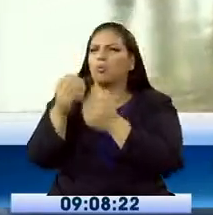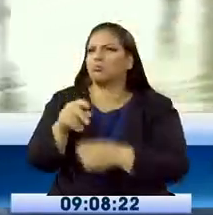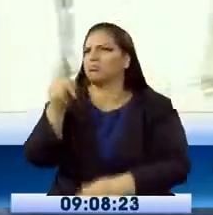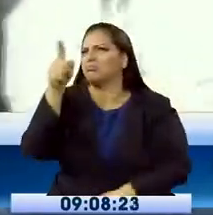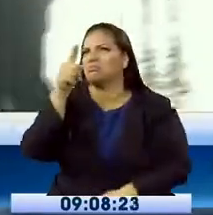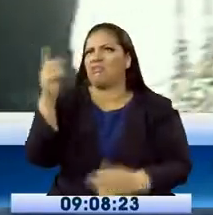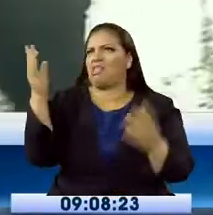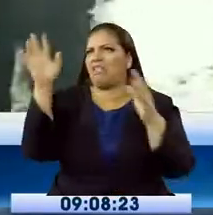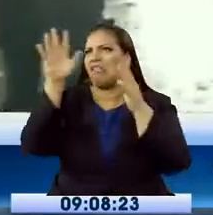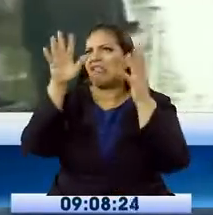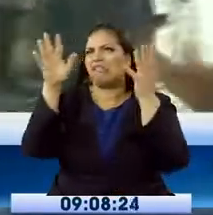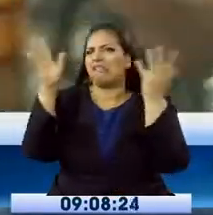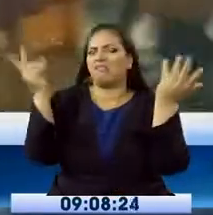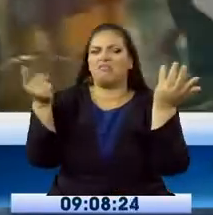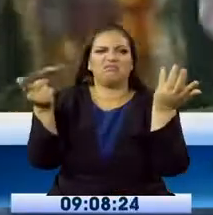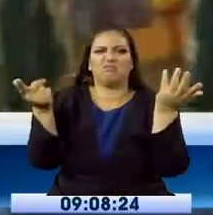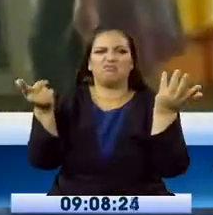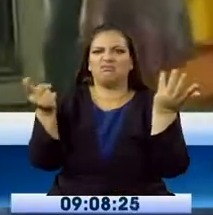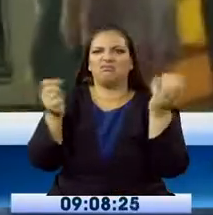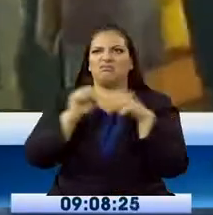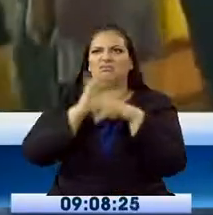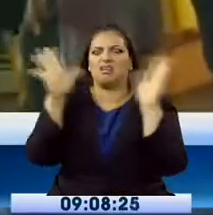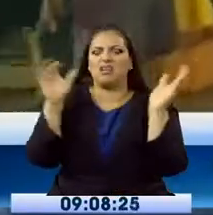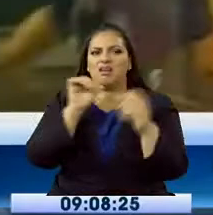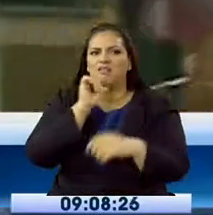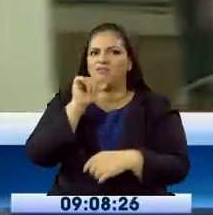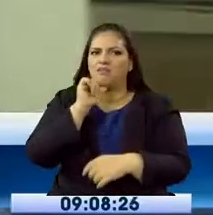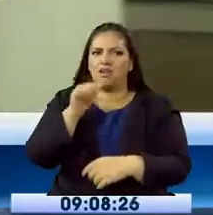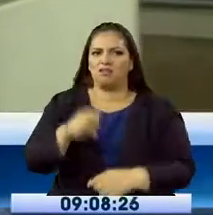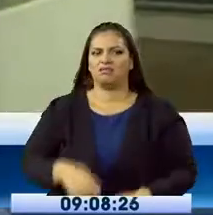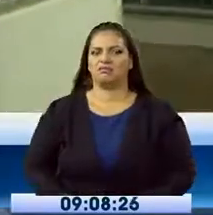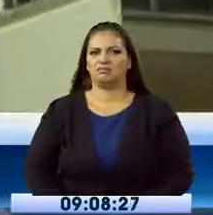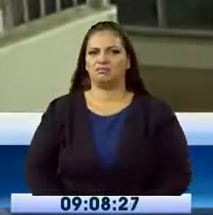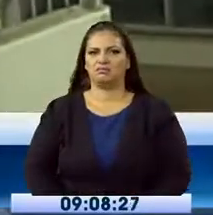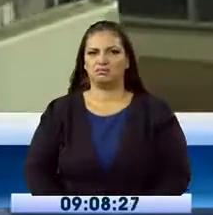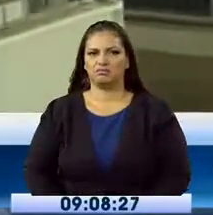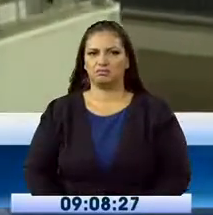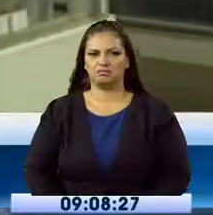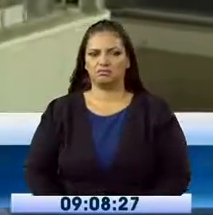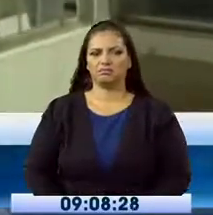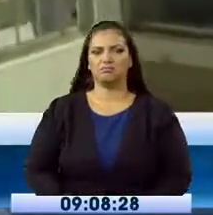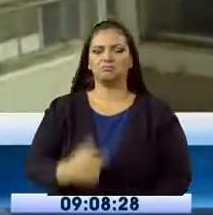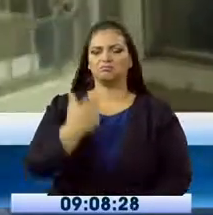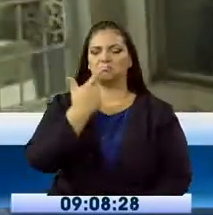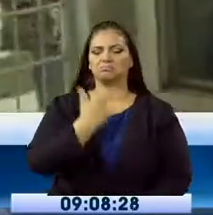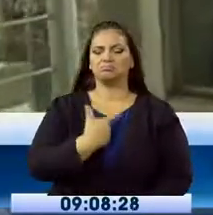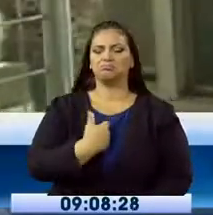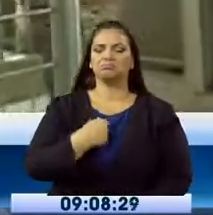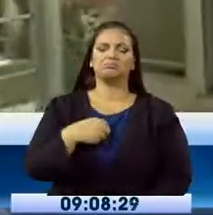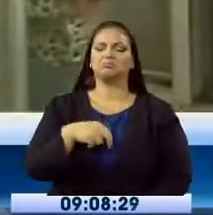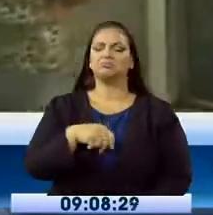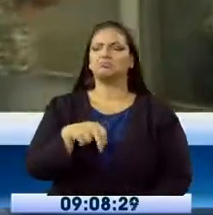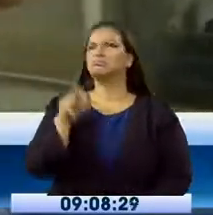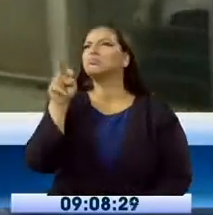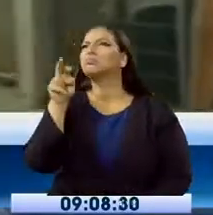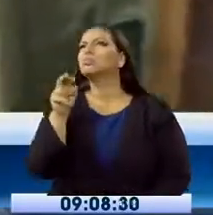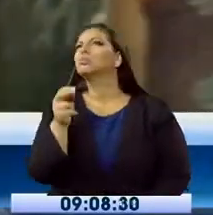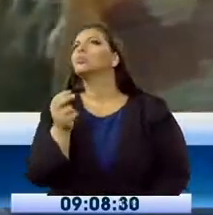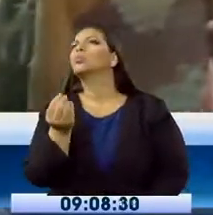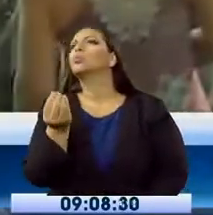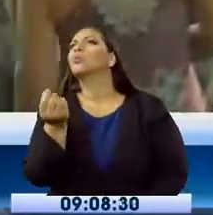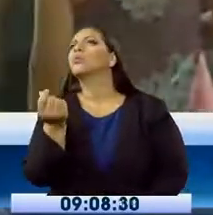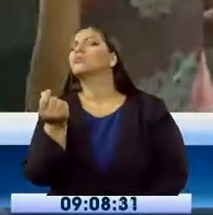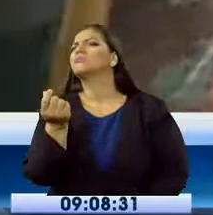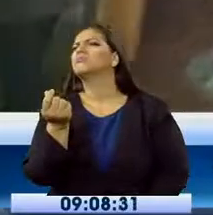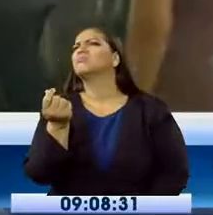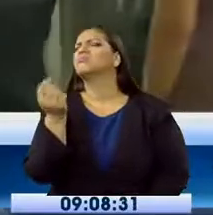está, es el precio por libra, o sea, ponga específicamente para que los clientes, para que las personas que vengan a comprar no se mareen